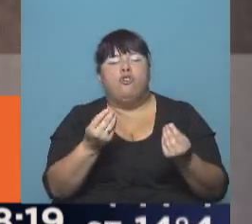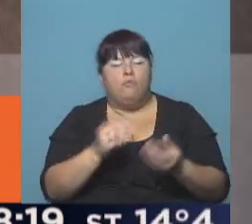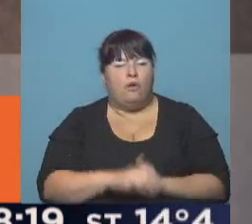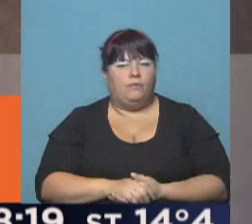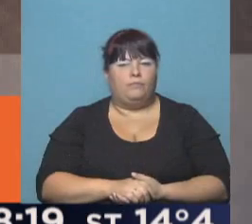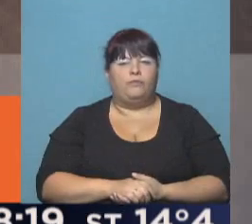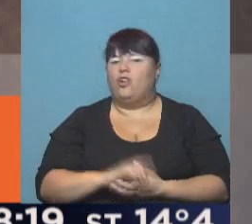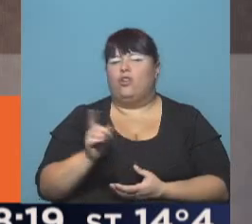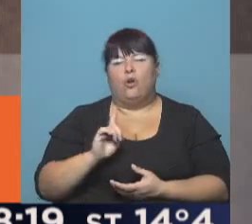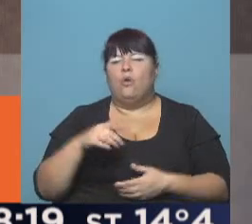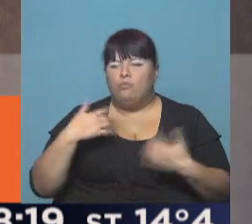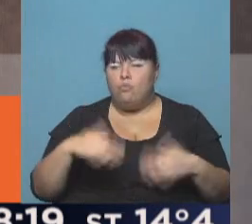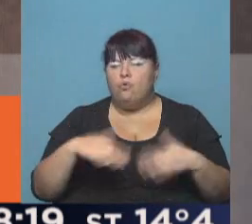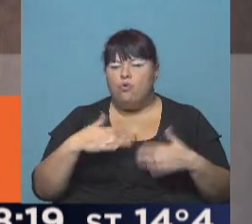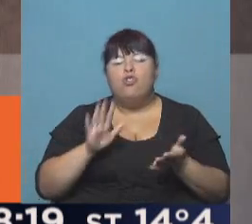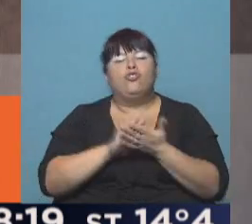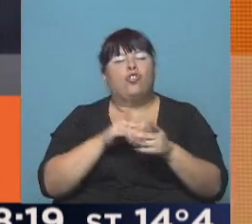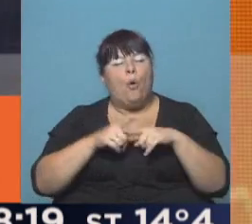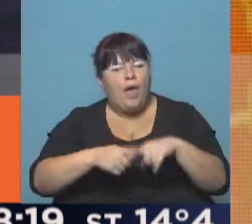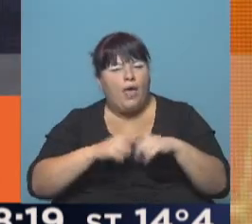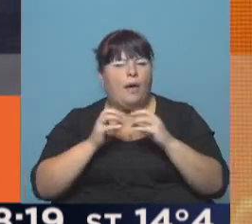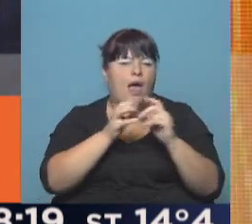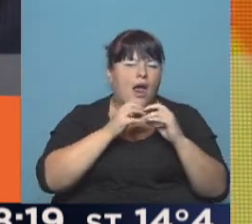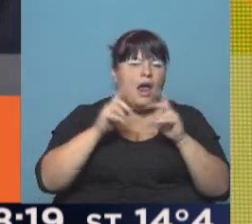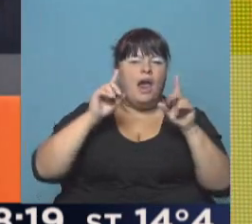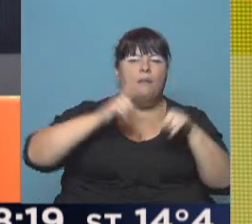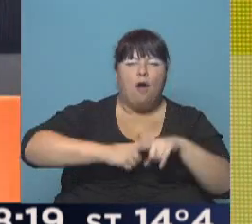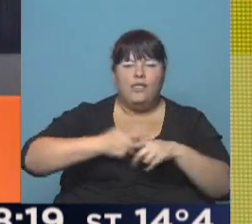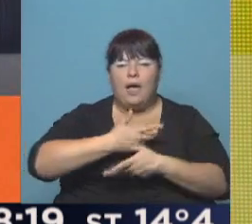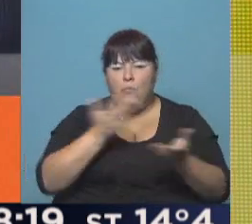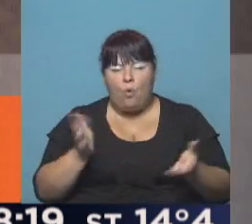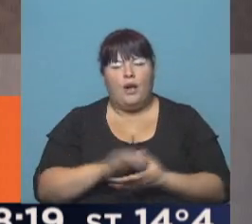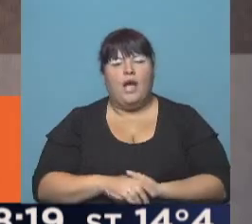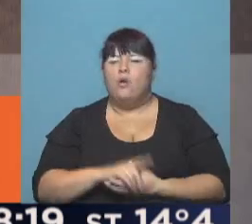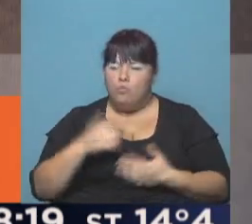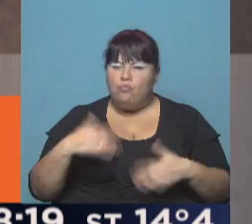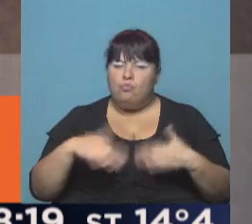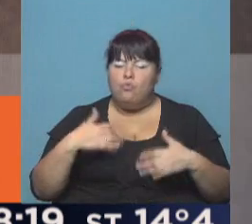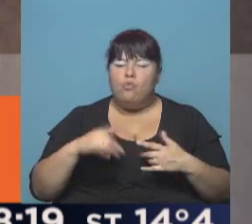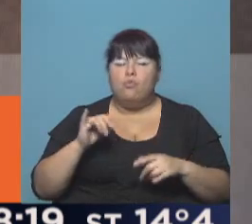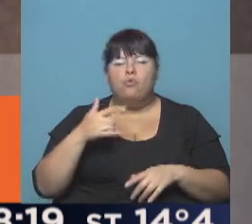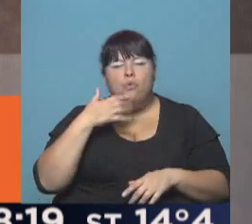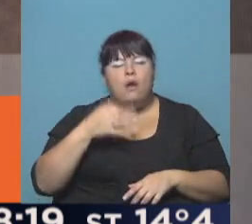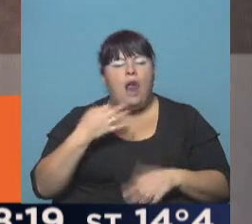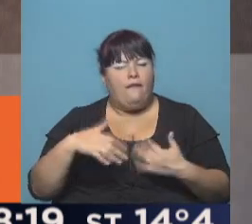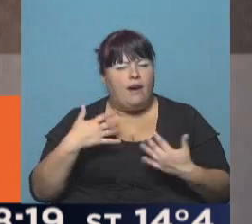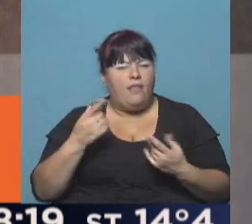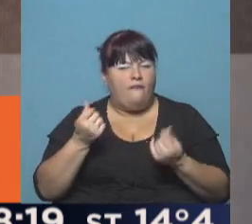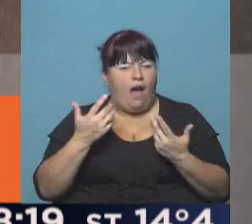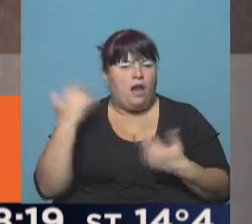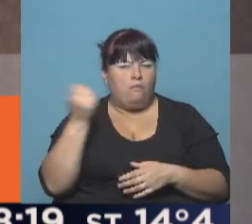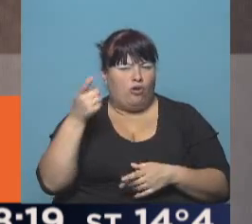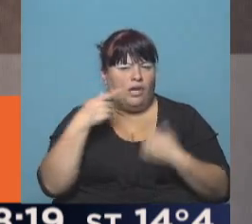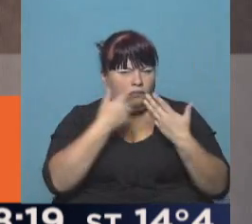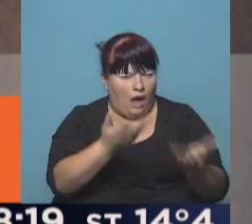no en lo que son las discusiones y las discusiones de políticas públicas nada mucho mucho la verdad que hay mucha valoración de